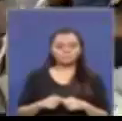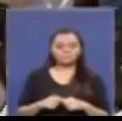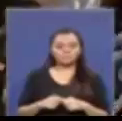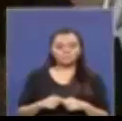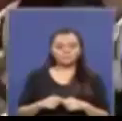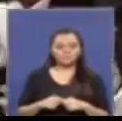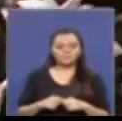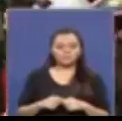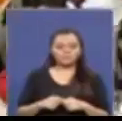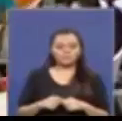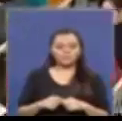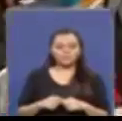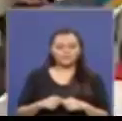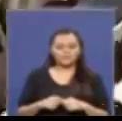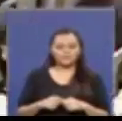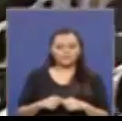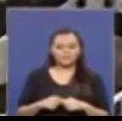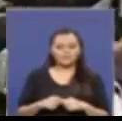vamos a